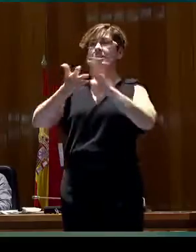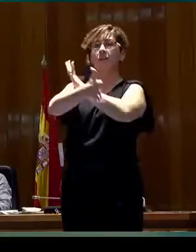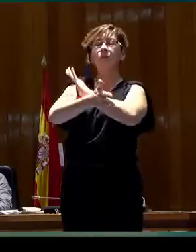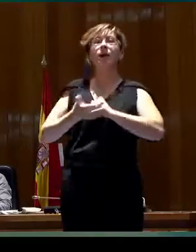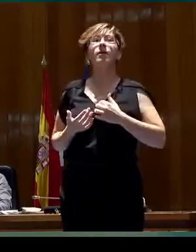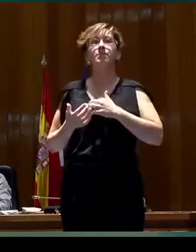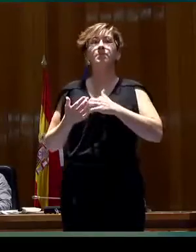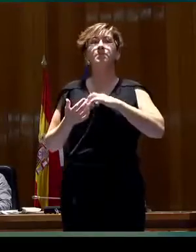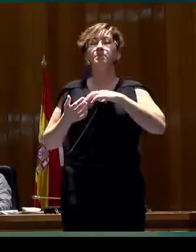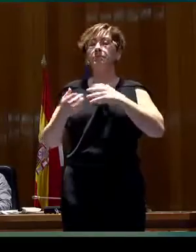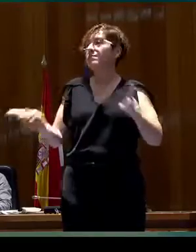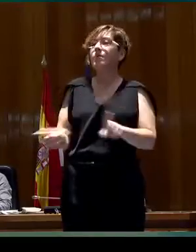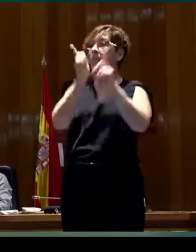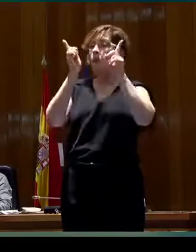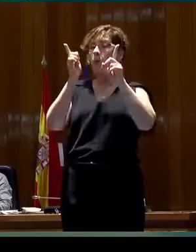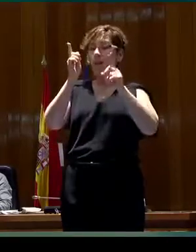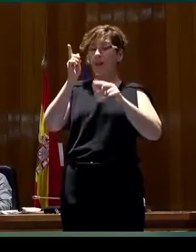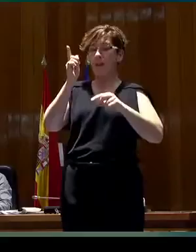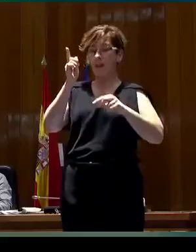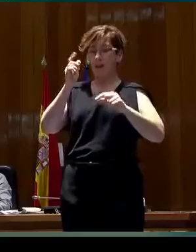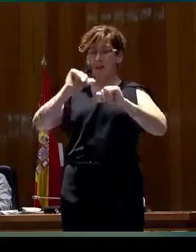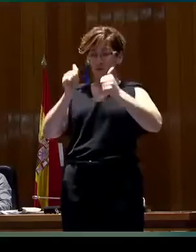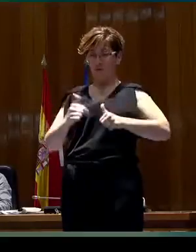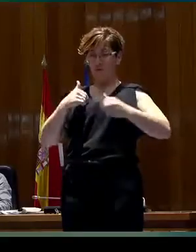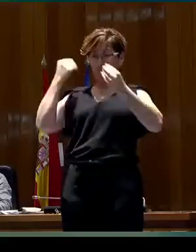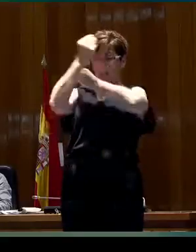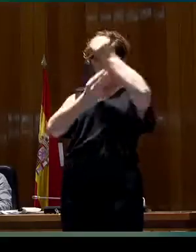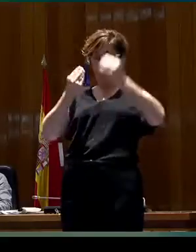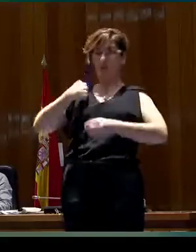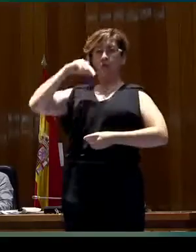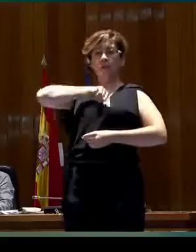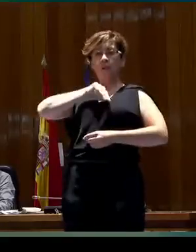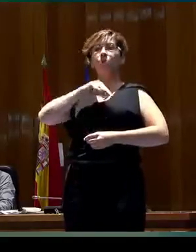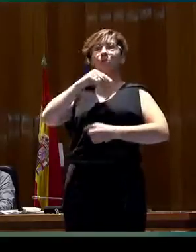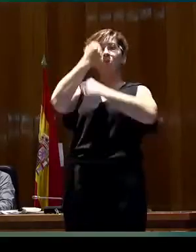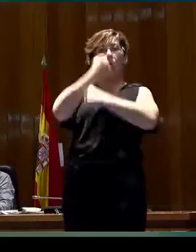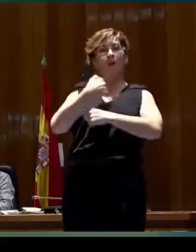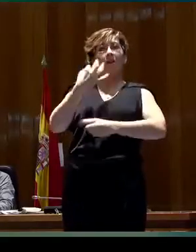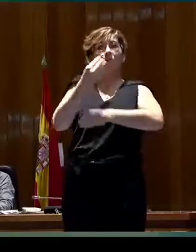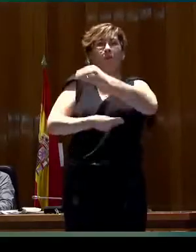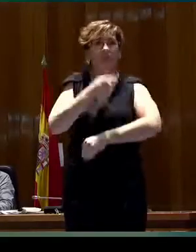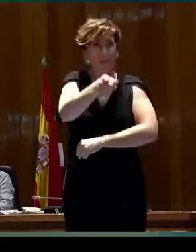conoce independientemente del pensar y del sentir del mismo.